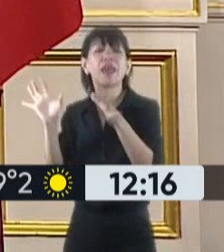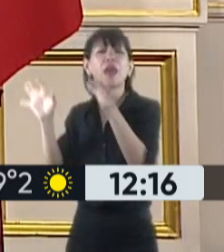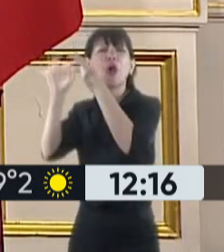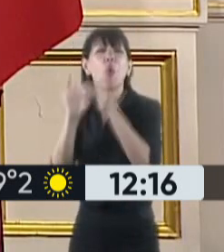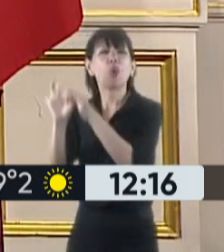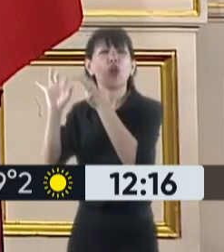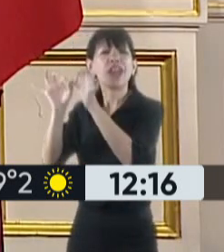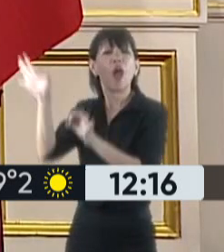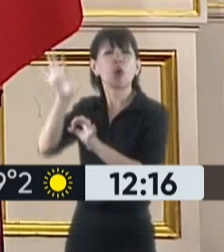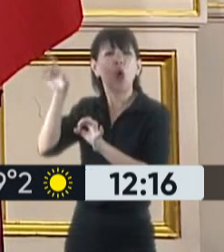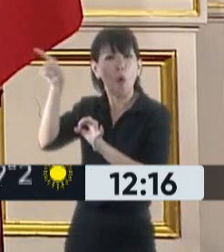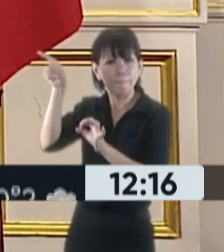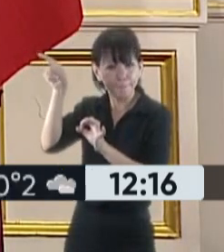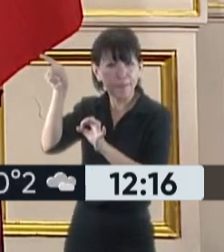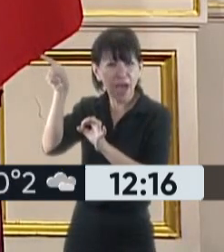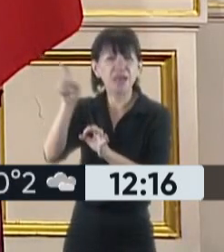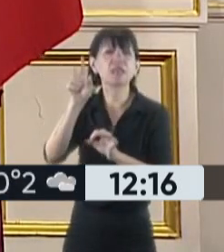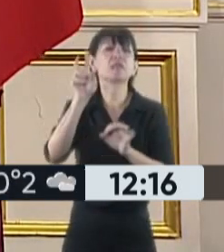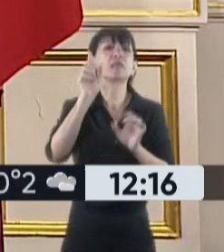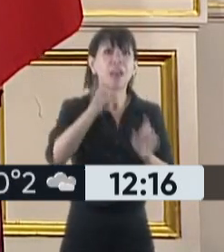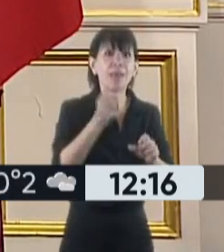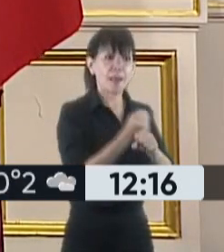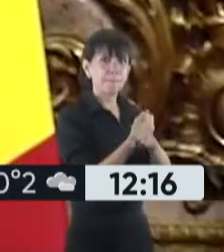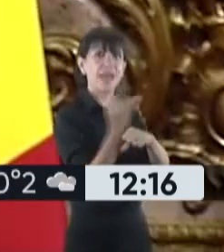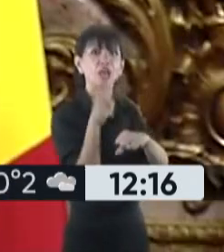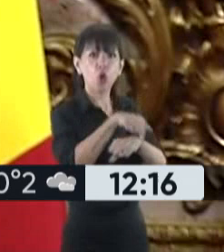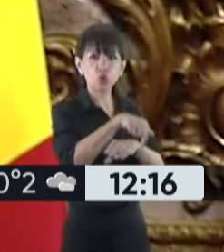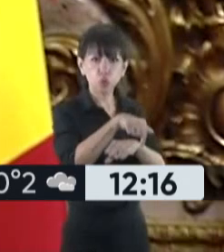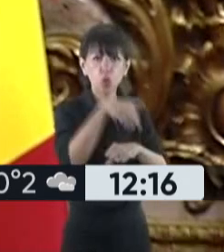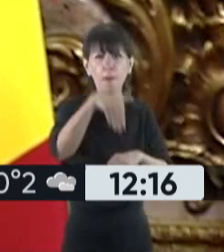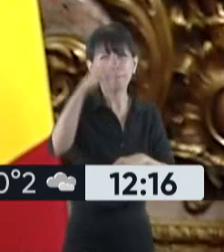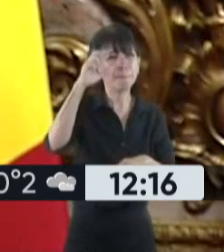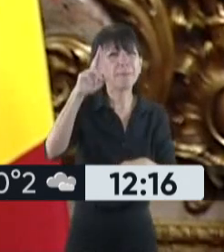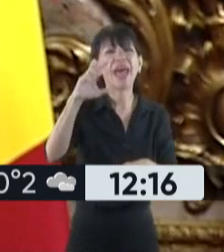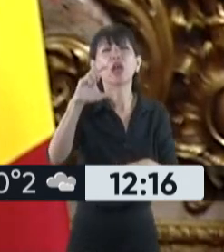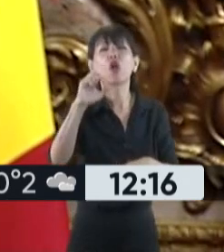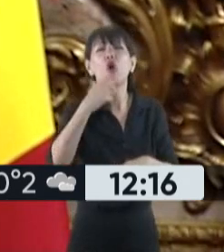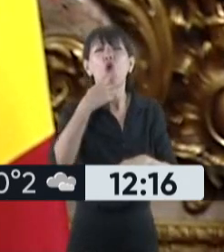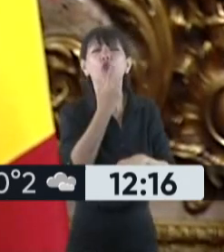cuando estamos hablando de Mercosur y nuestra relación,